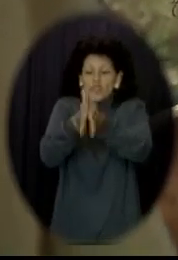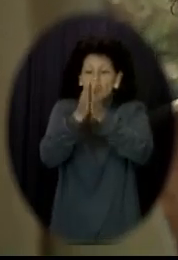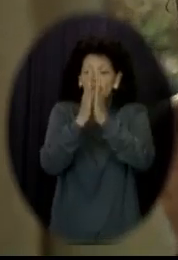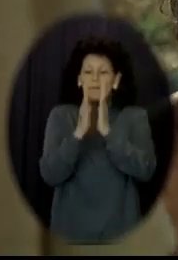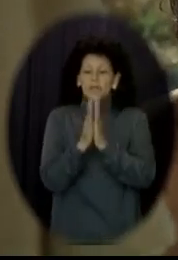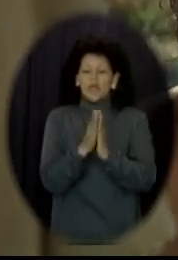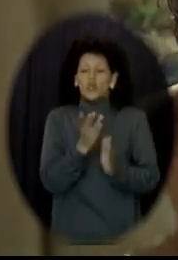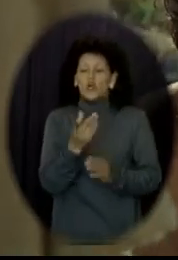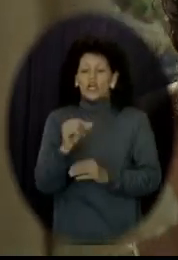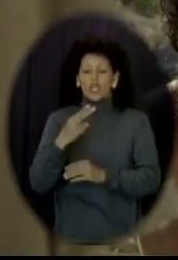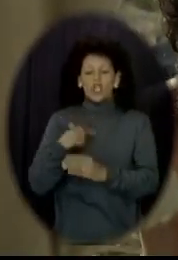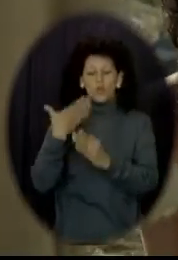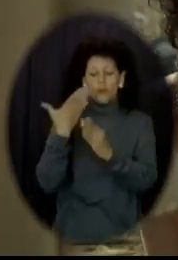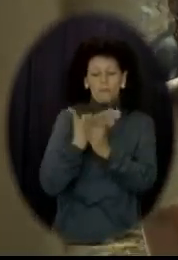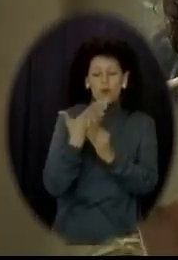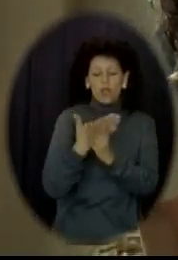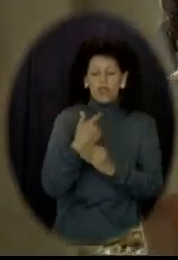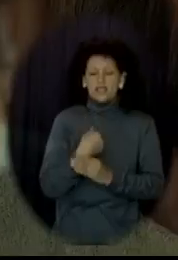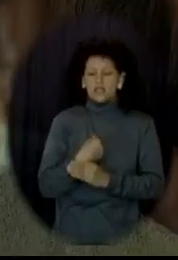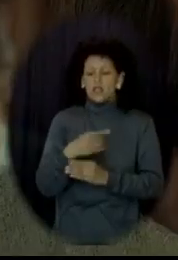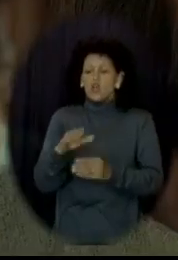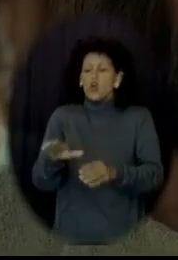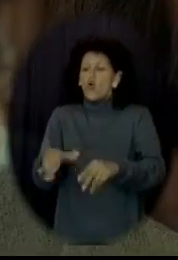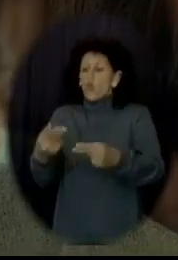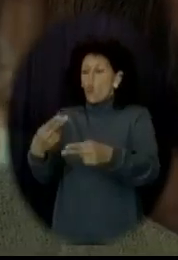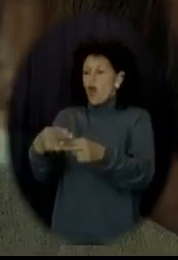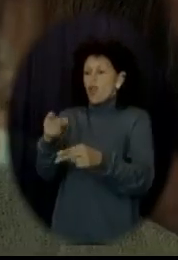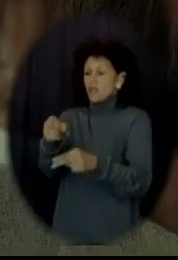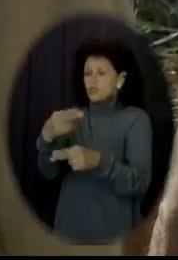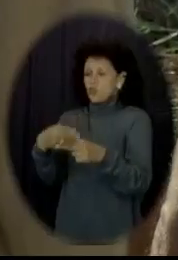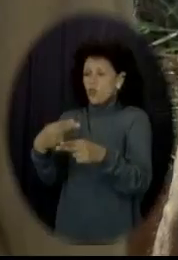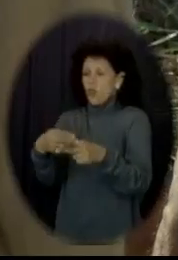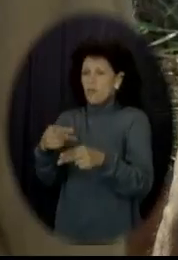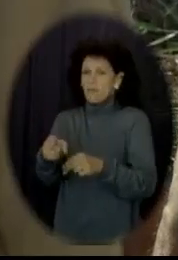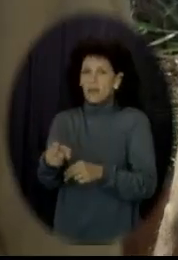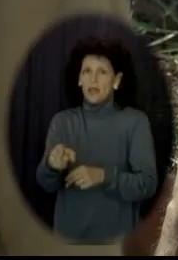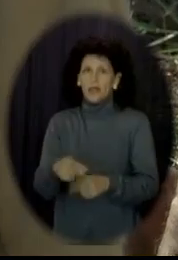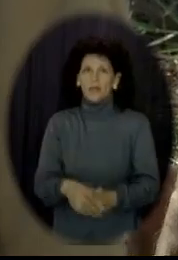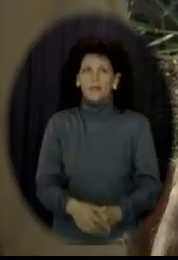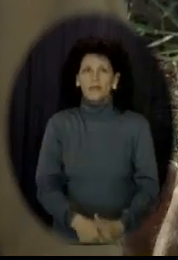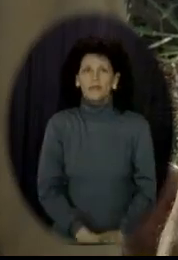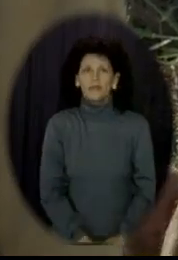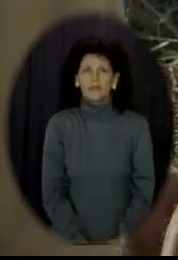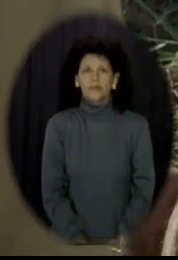Te lo ruego, no me atormentes. ¿Cuál es tu nombre?